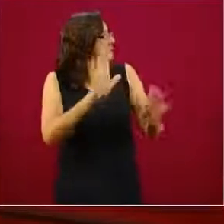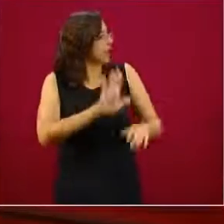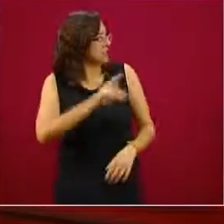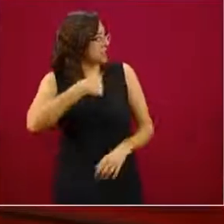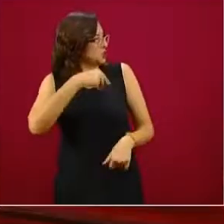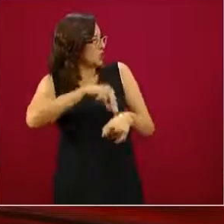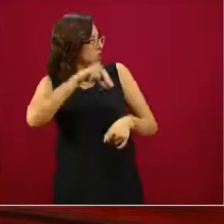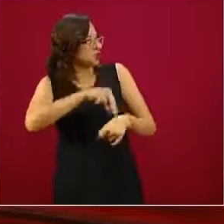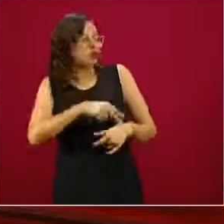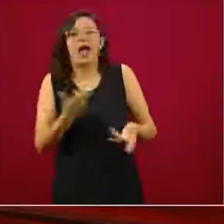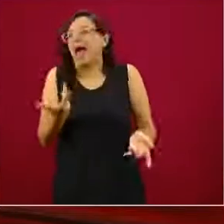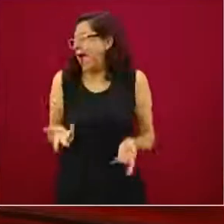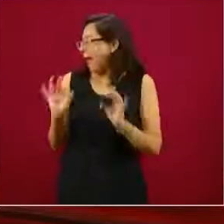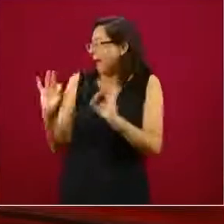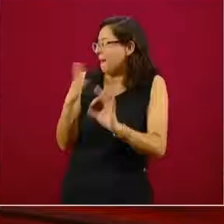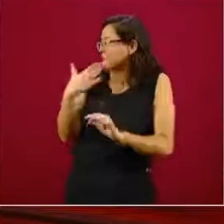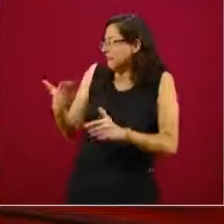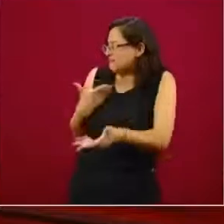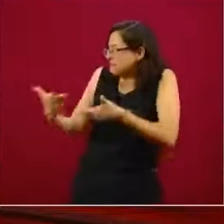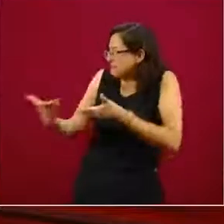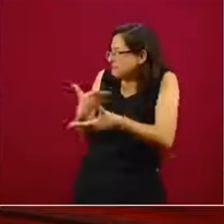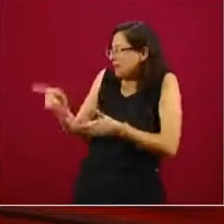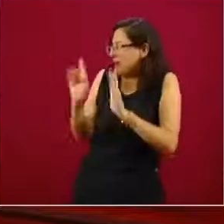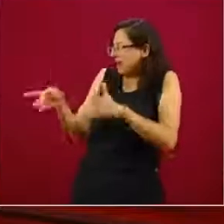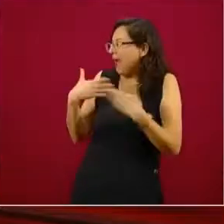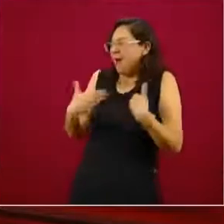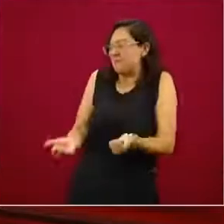la compenetración intersectorial.